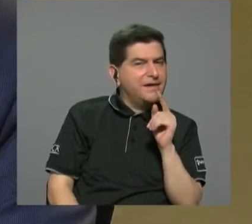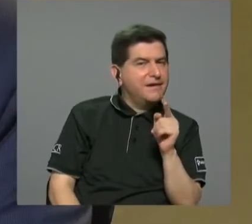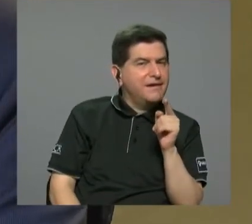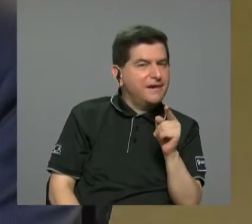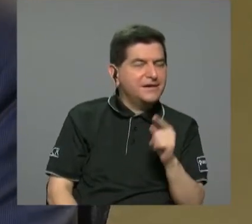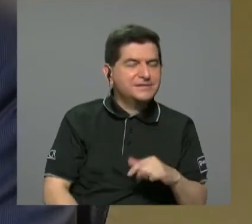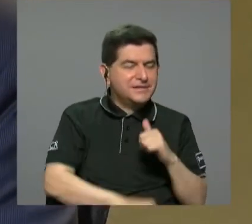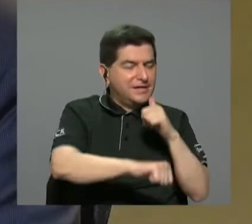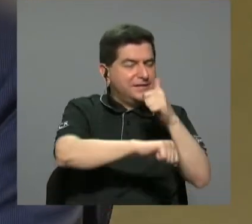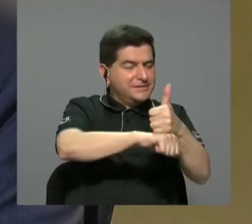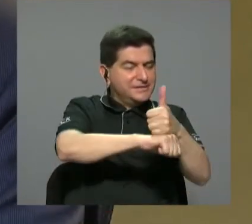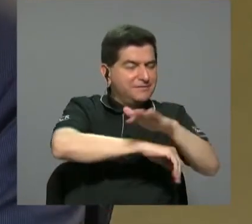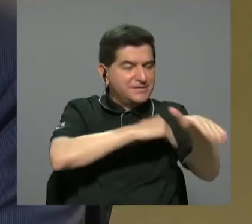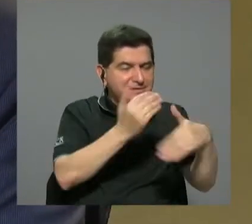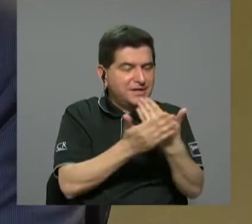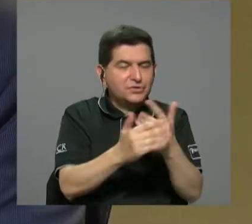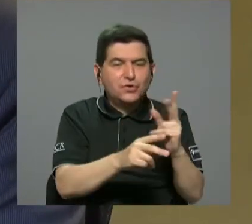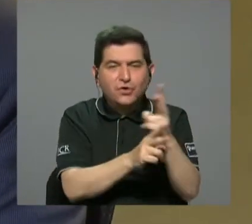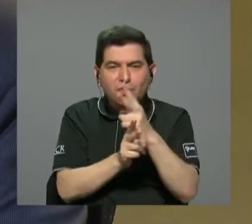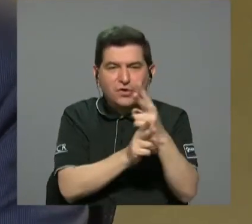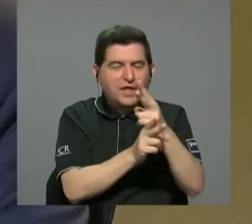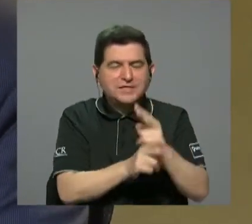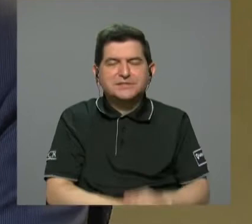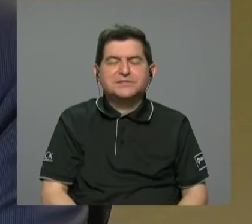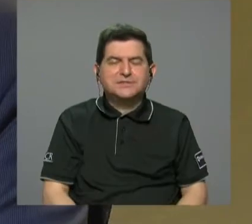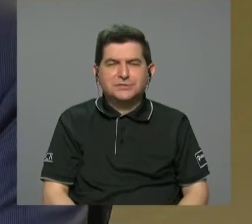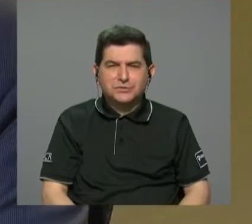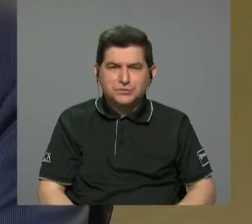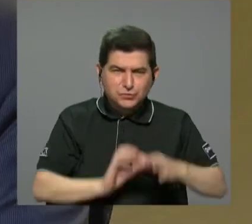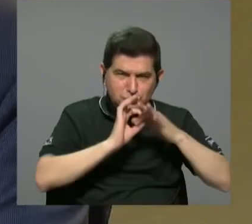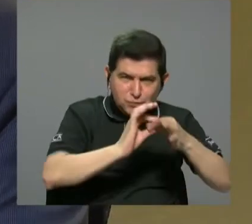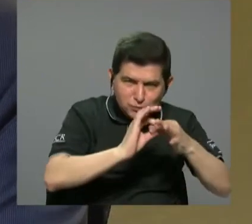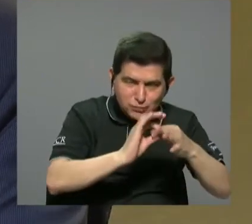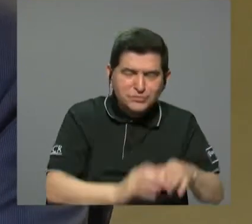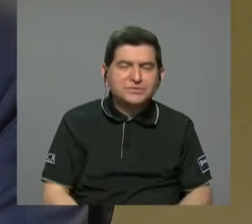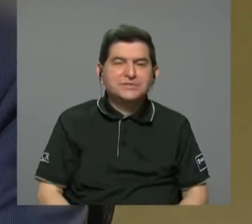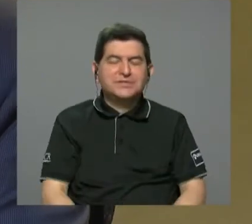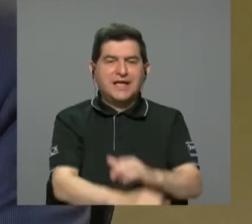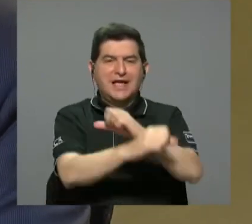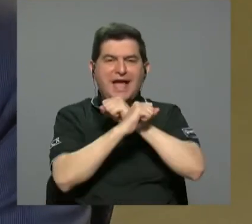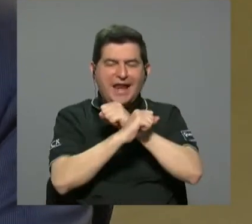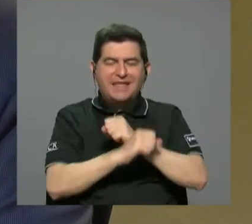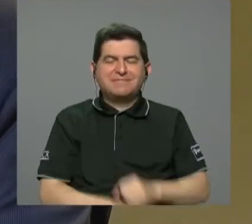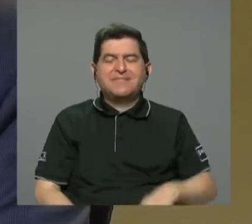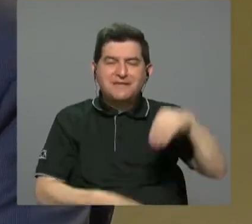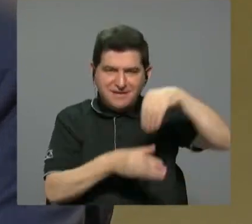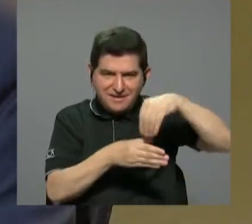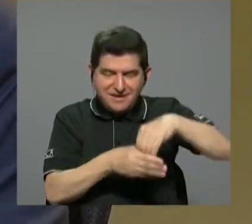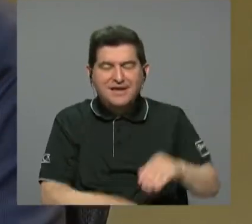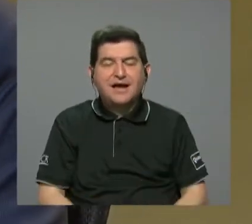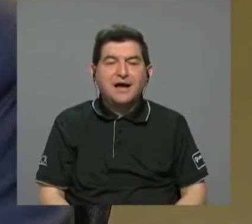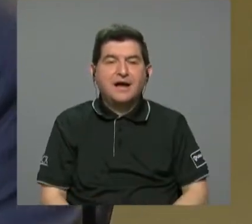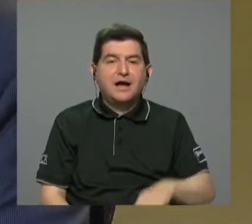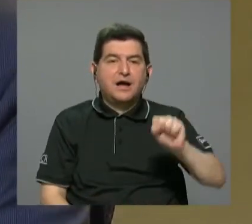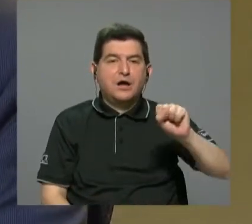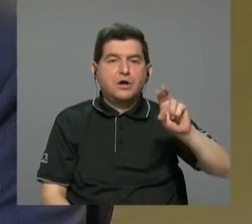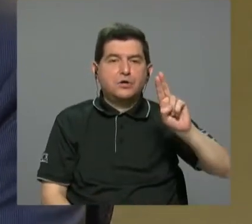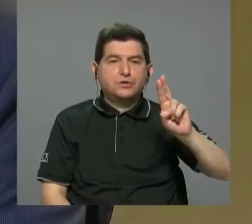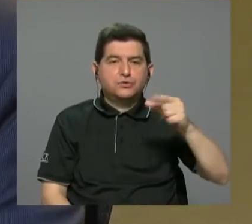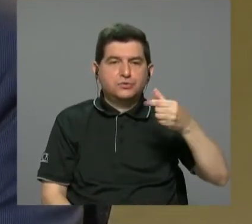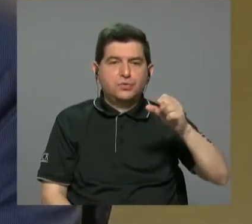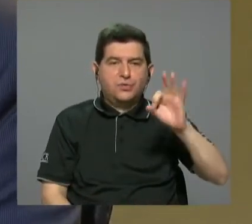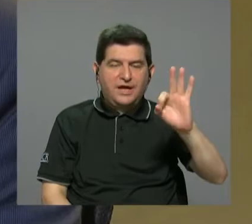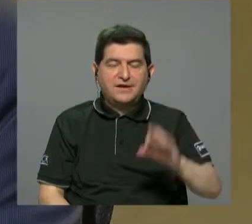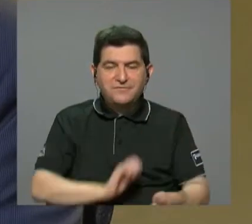la implementación de toda esa serie de supervisión consolidada, los temas de garantía de depósito. La SUGEF está abandonando el viejo modelo,